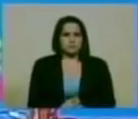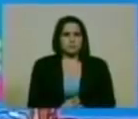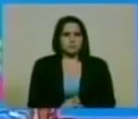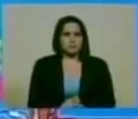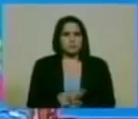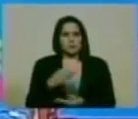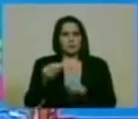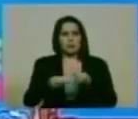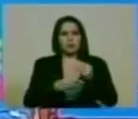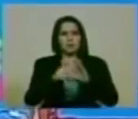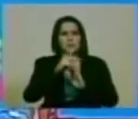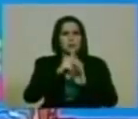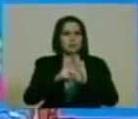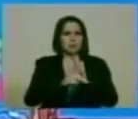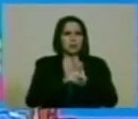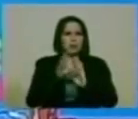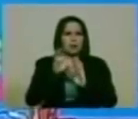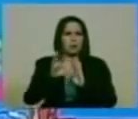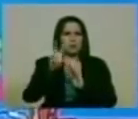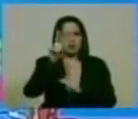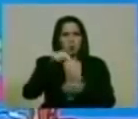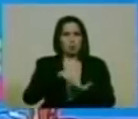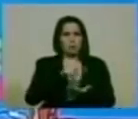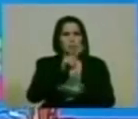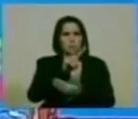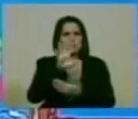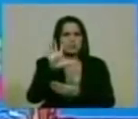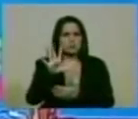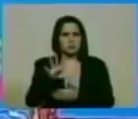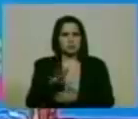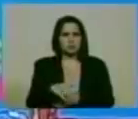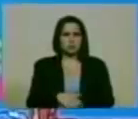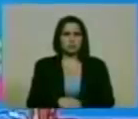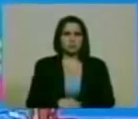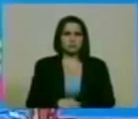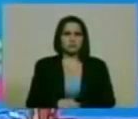de la Patria 2025 inexpugnable,